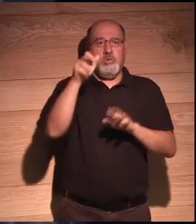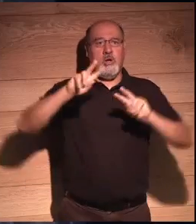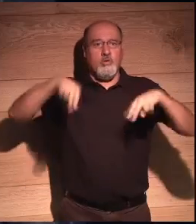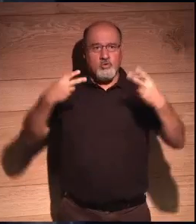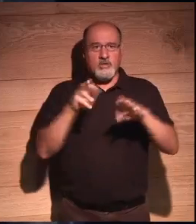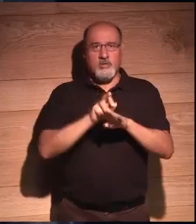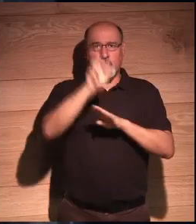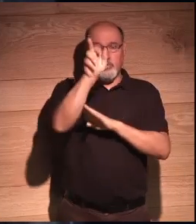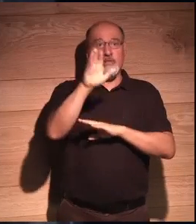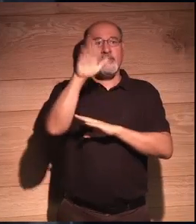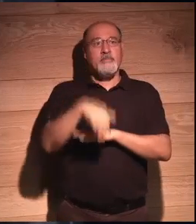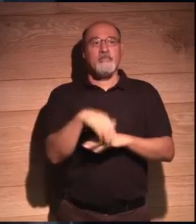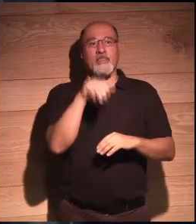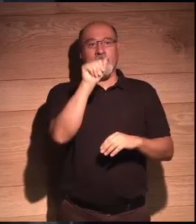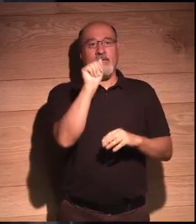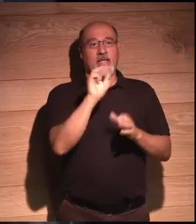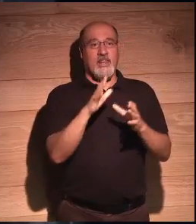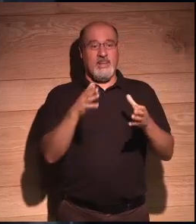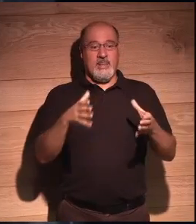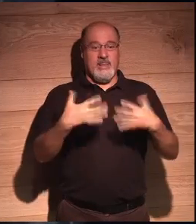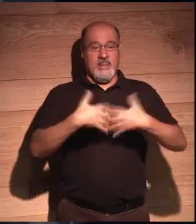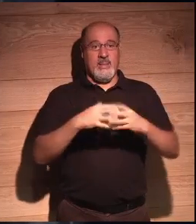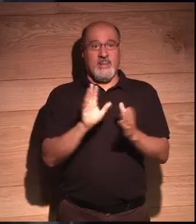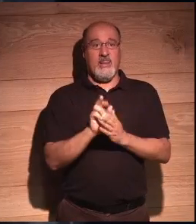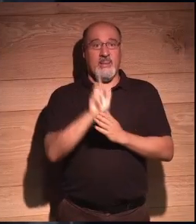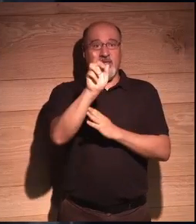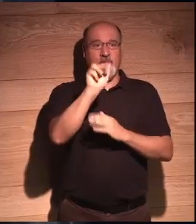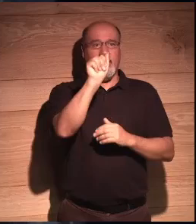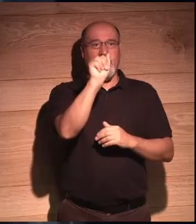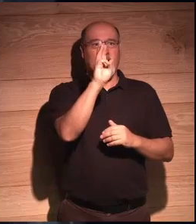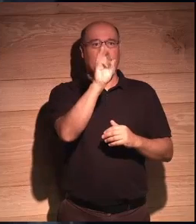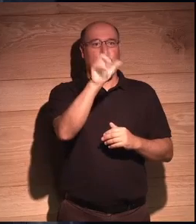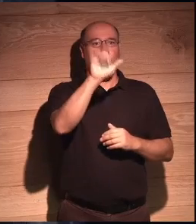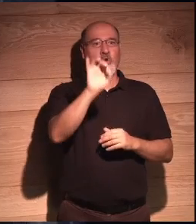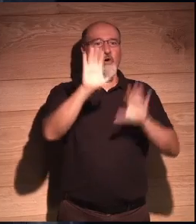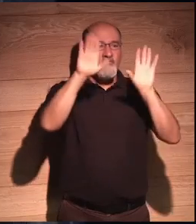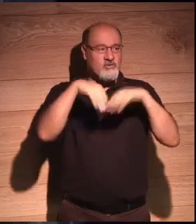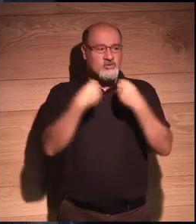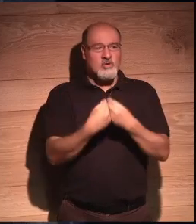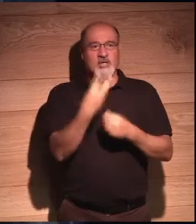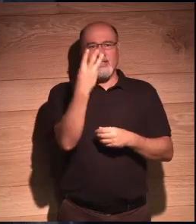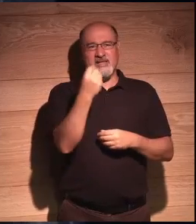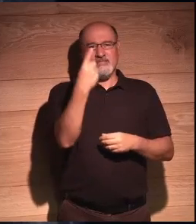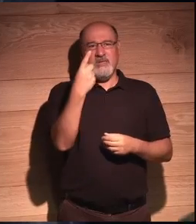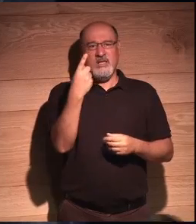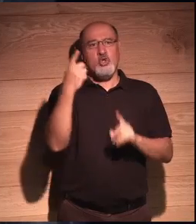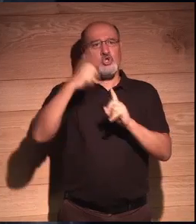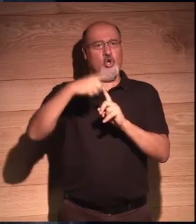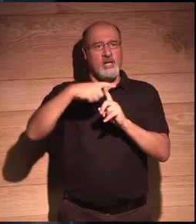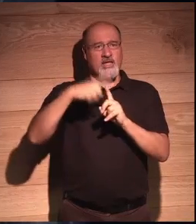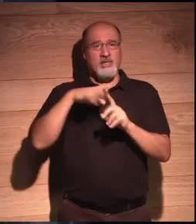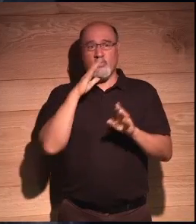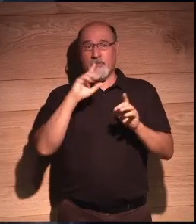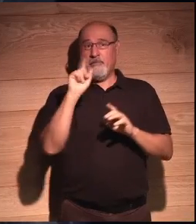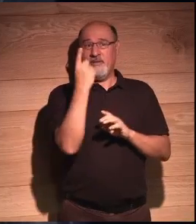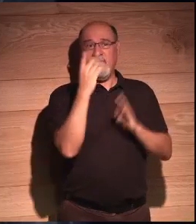reducir la masa, pues eso, las 3.000 toneladas de la primera fase del Saturno V